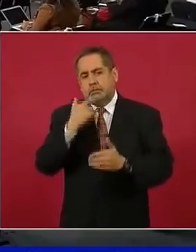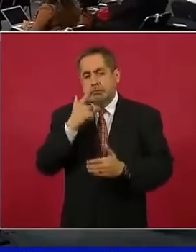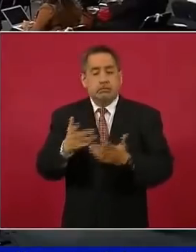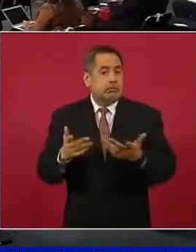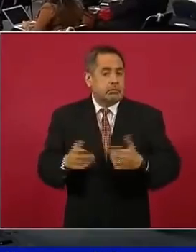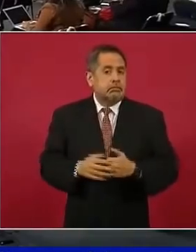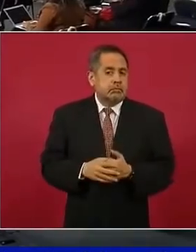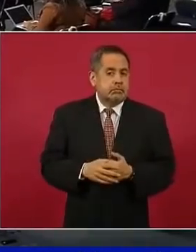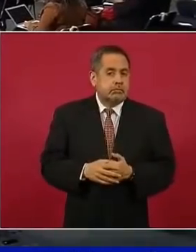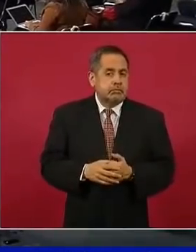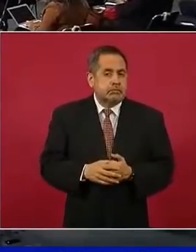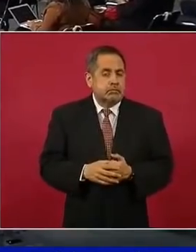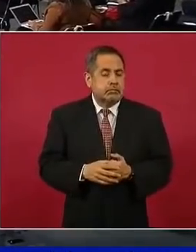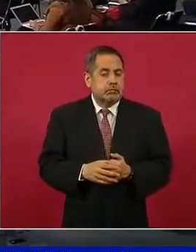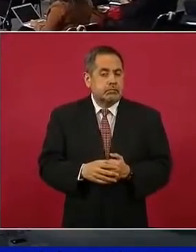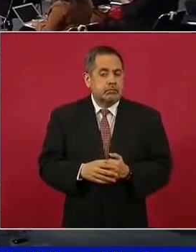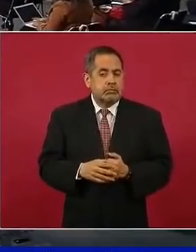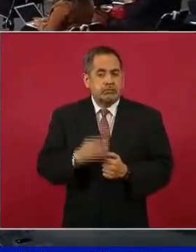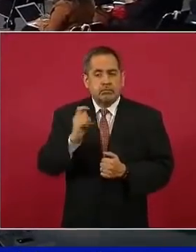bien